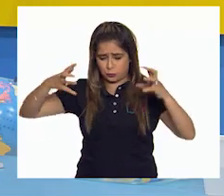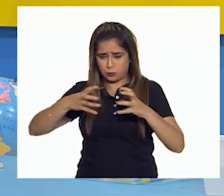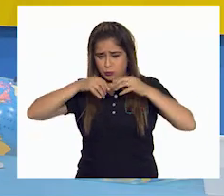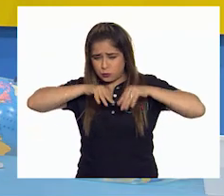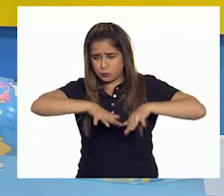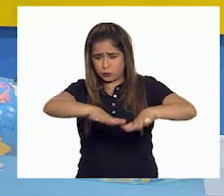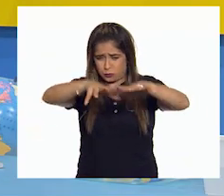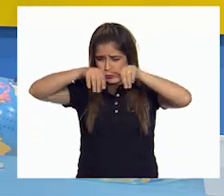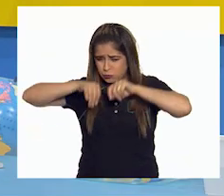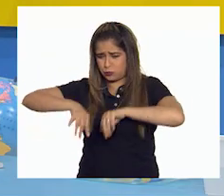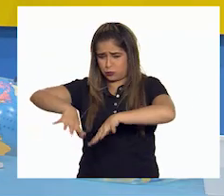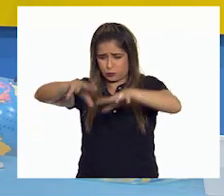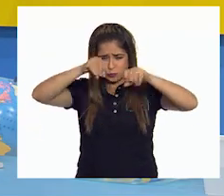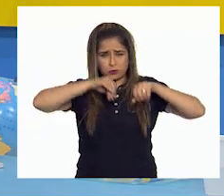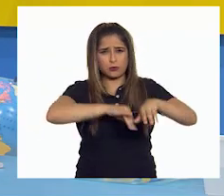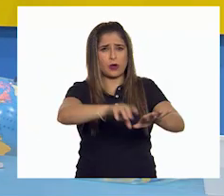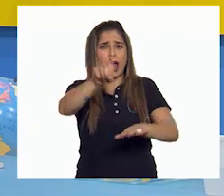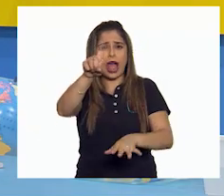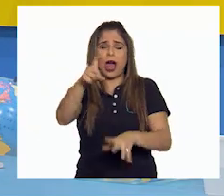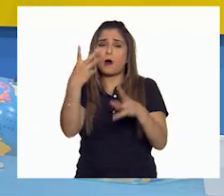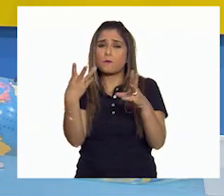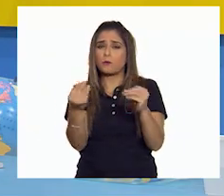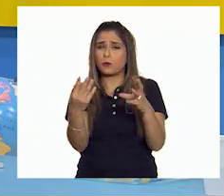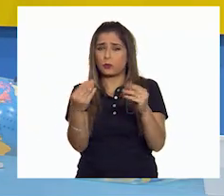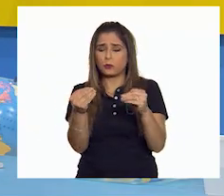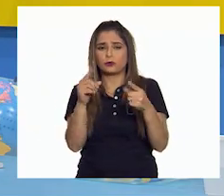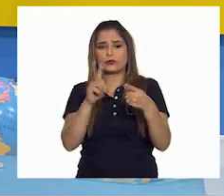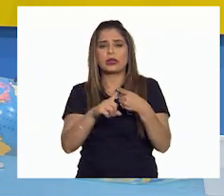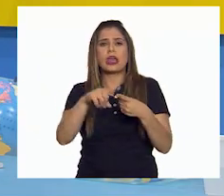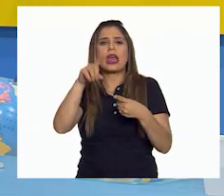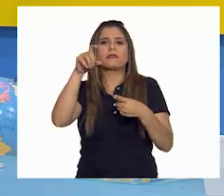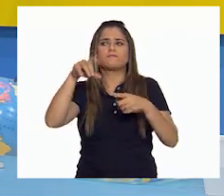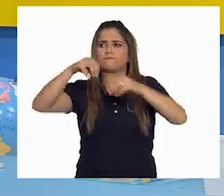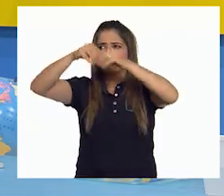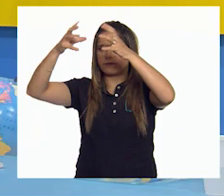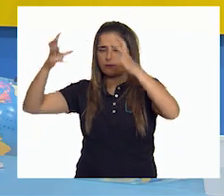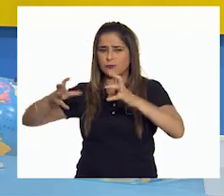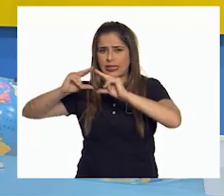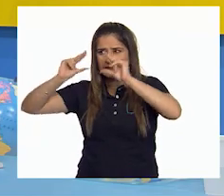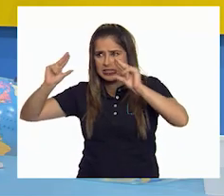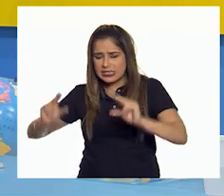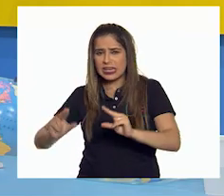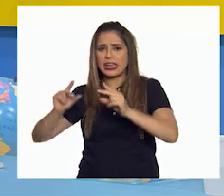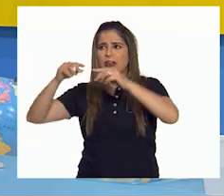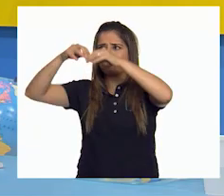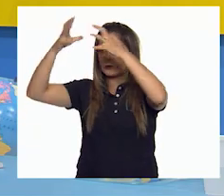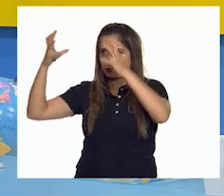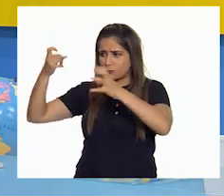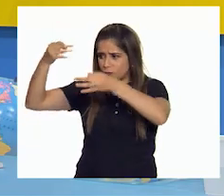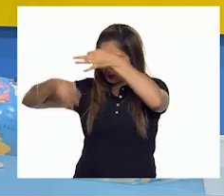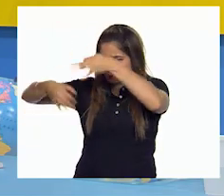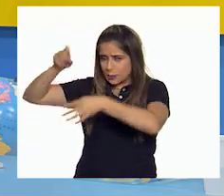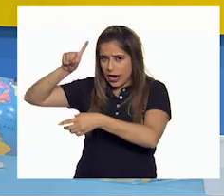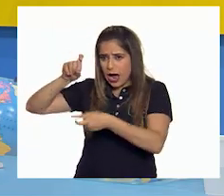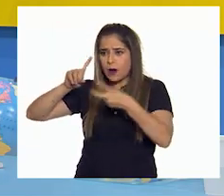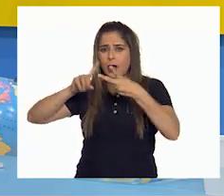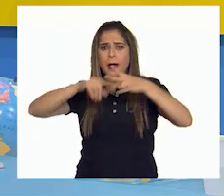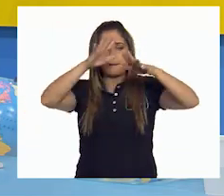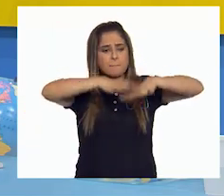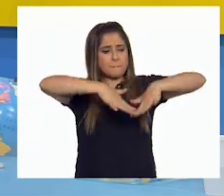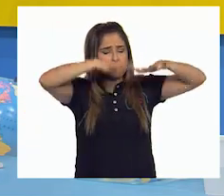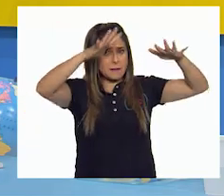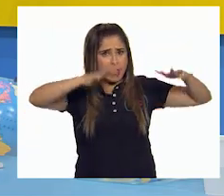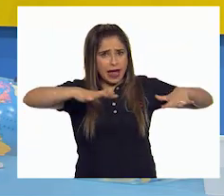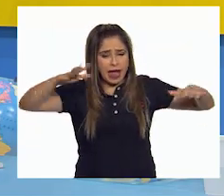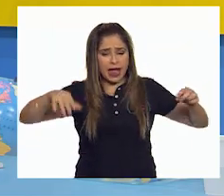en todo el mundo. Incluye a cada glaciar, cada charco, el agua en el fondo del mar y hasta la que está en